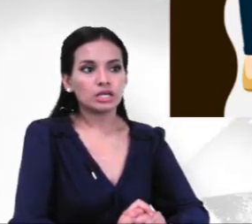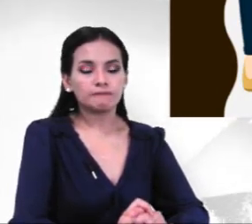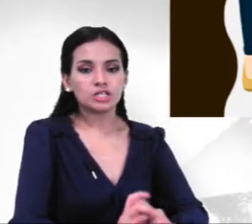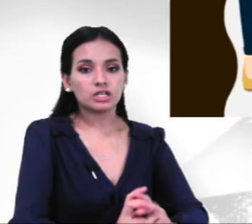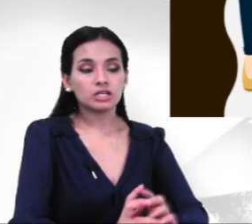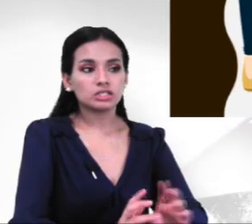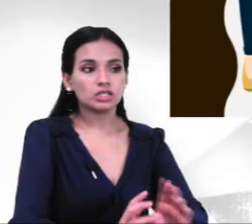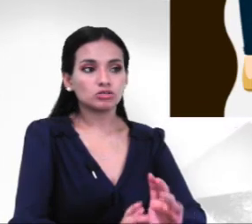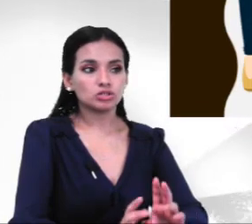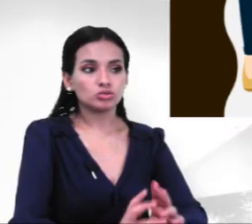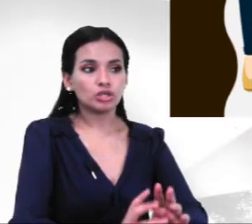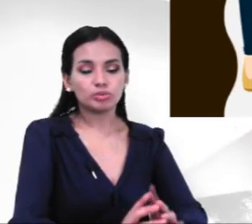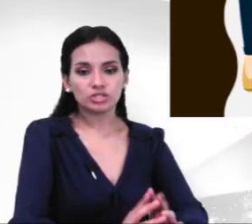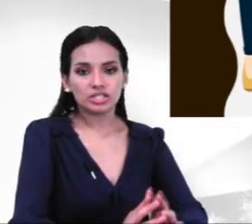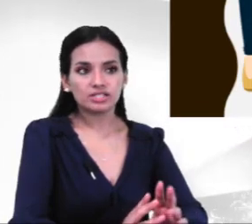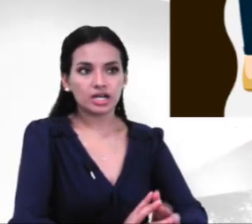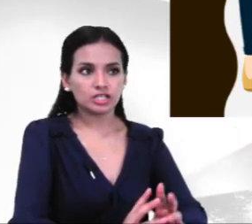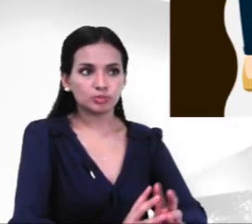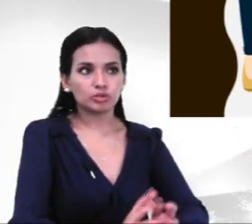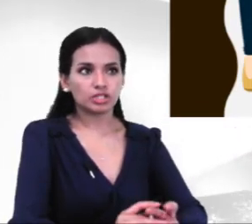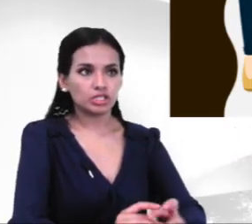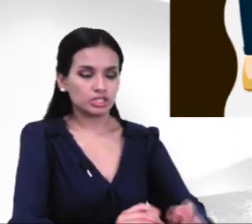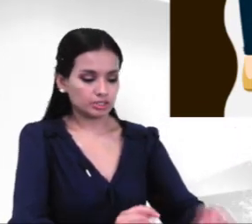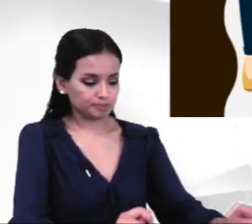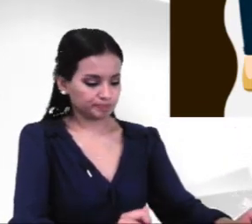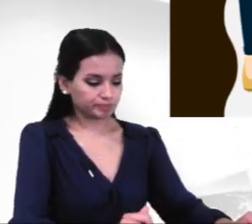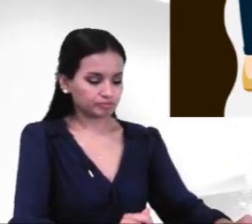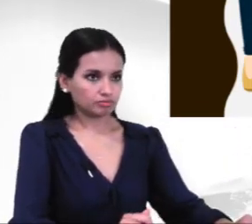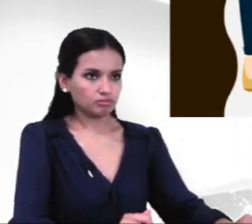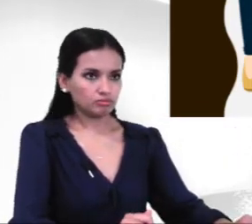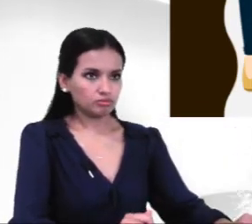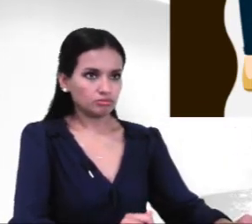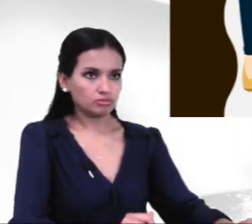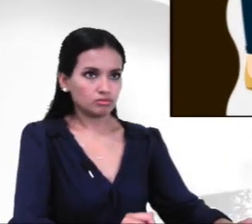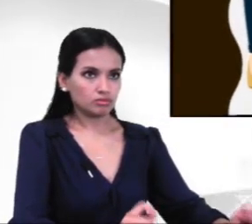que está constituida por seis áreas protegidas